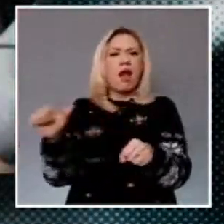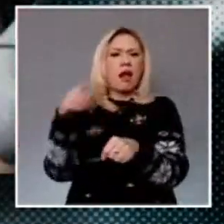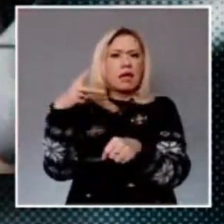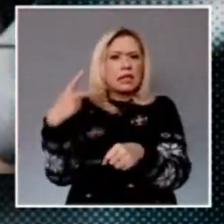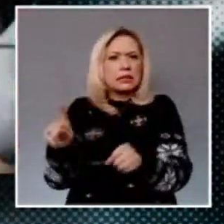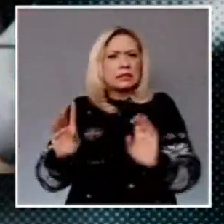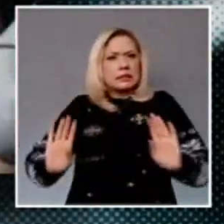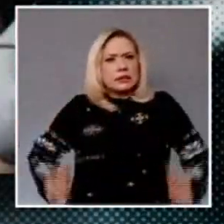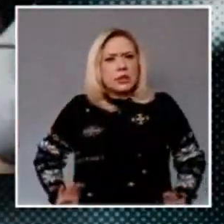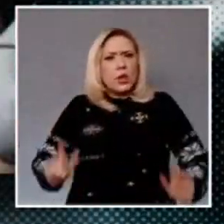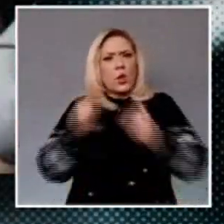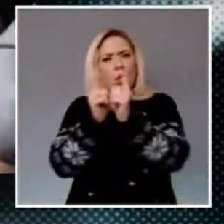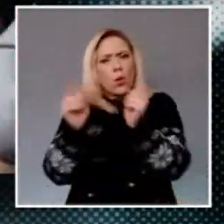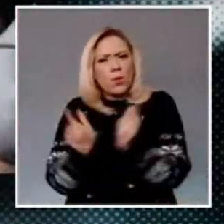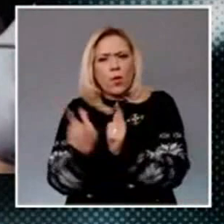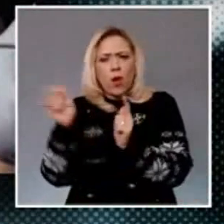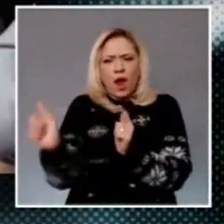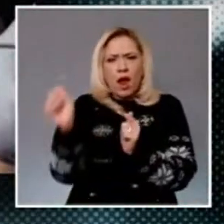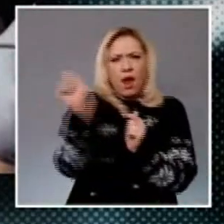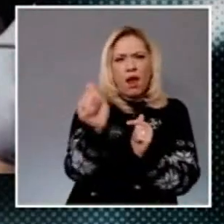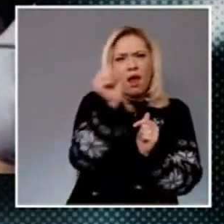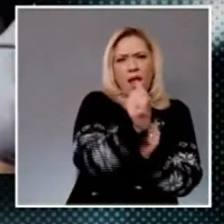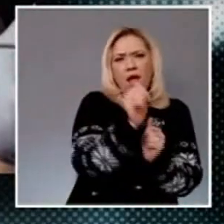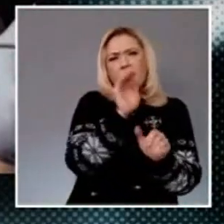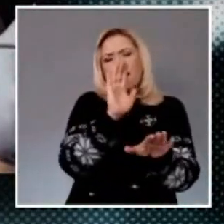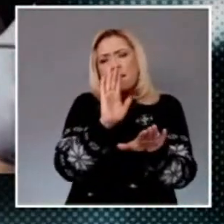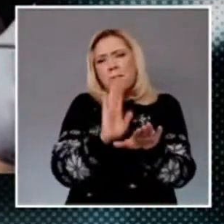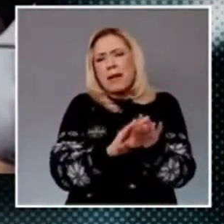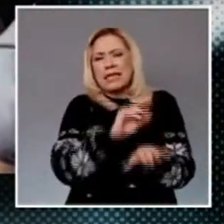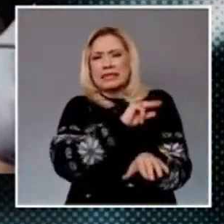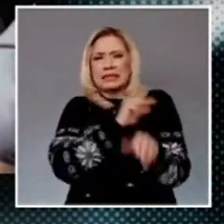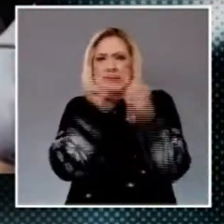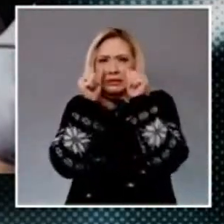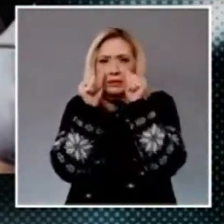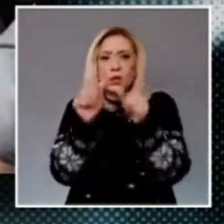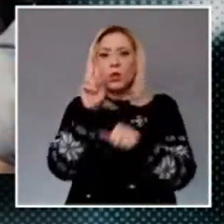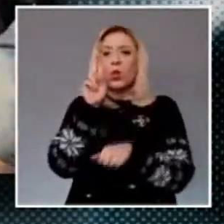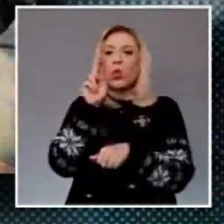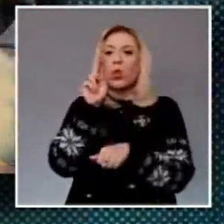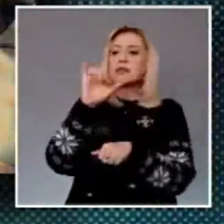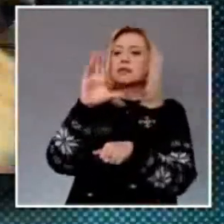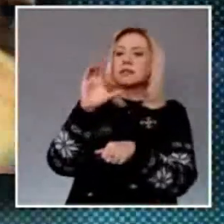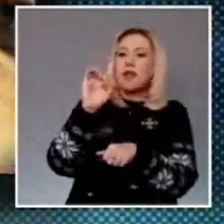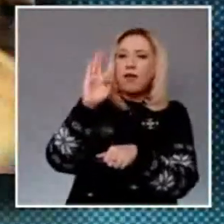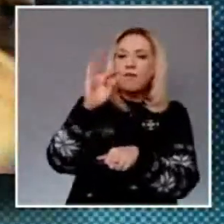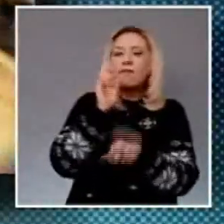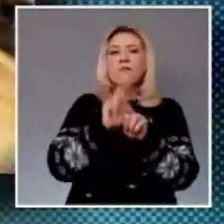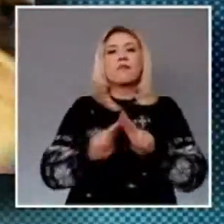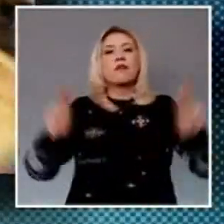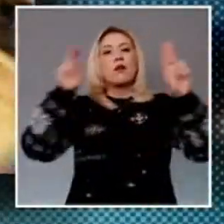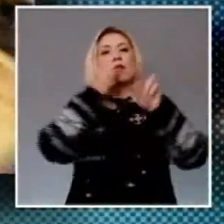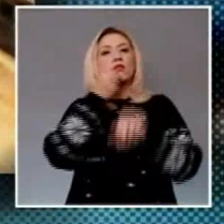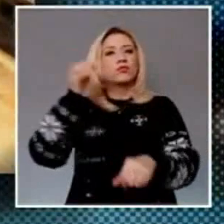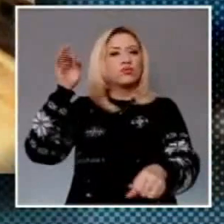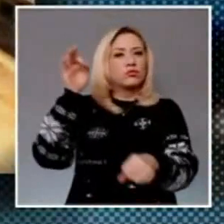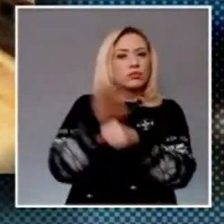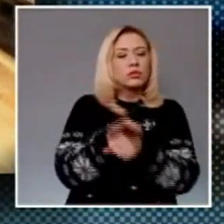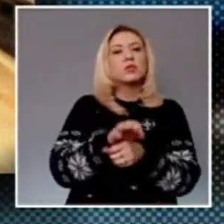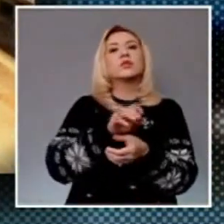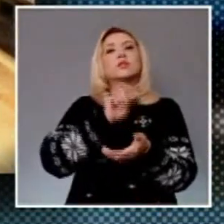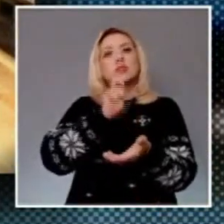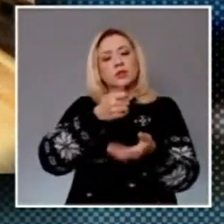por el Poder Judicial local en coordinación con UNICEF para garantizar la participación de niñas, niños y adolescentes